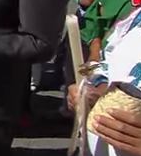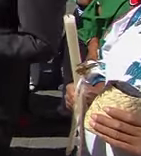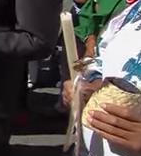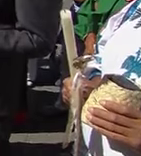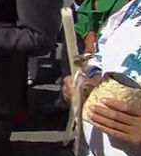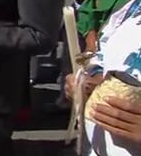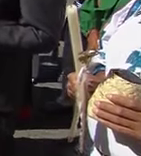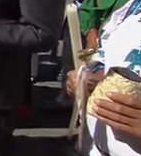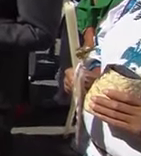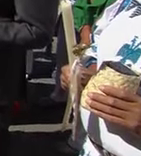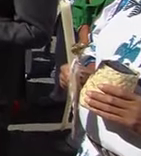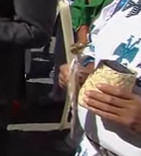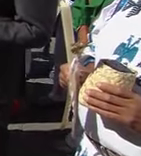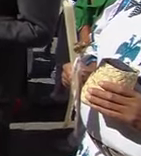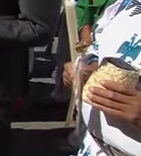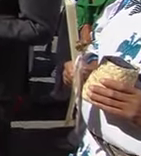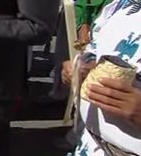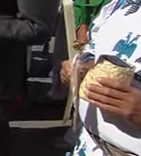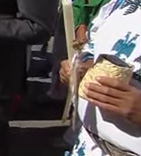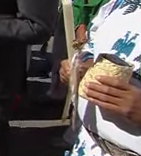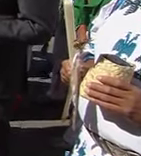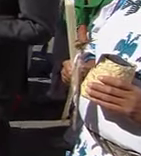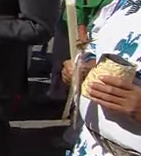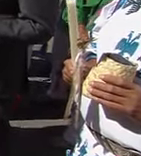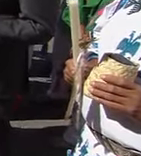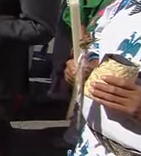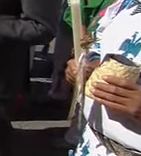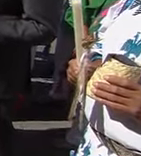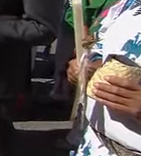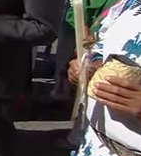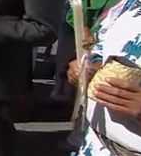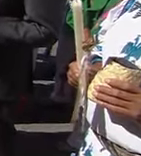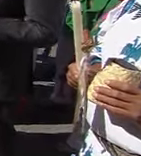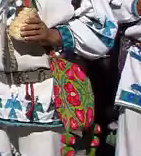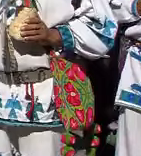el mantener sus tradiciones,